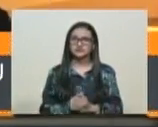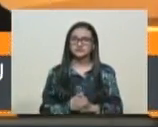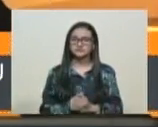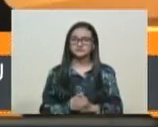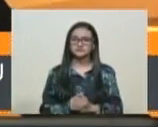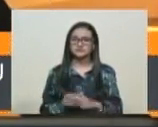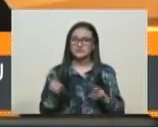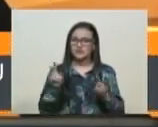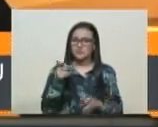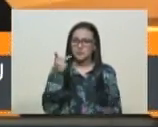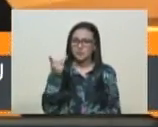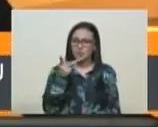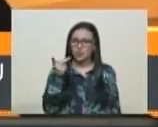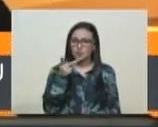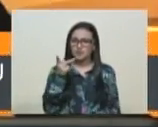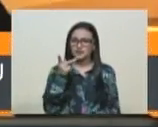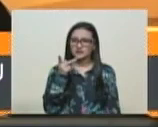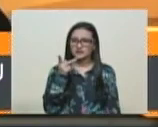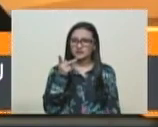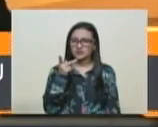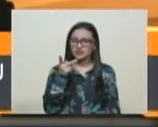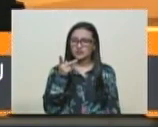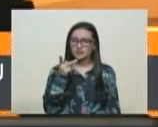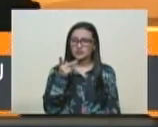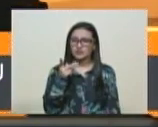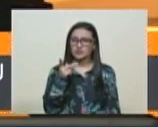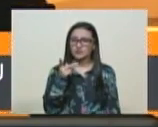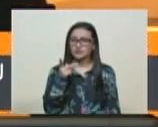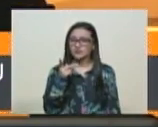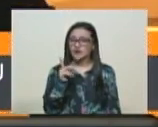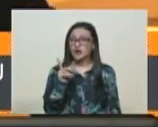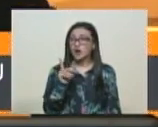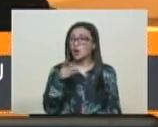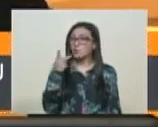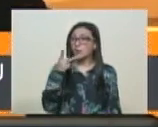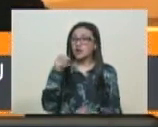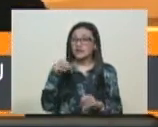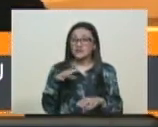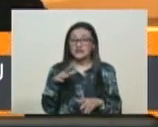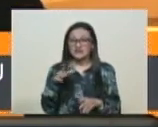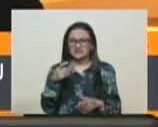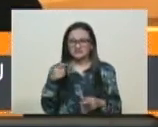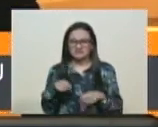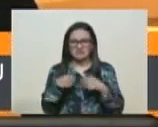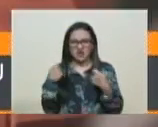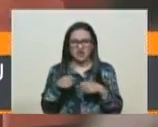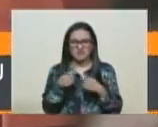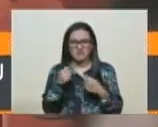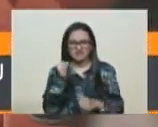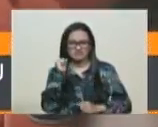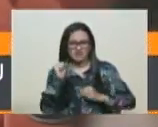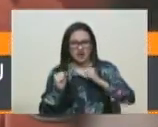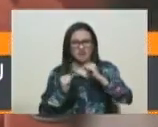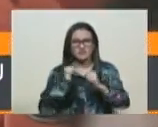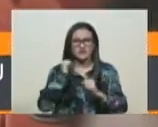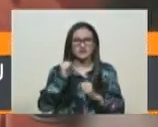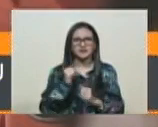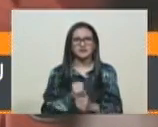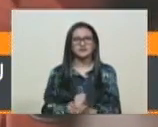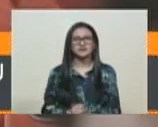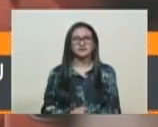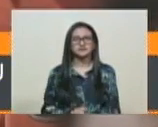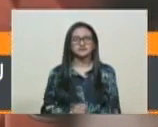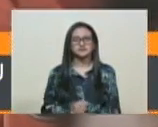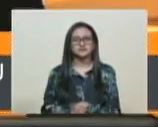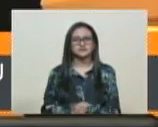política que renunció a la política y tomó los atajos de la criminalidad y tomó los atajos de las